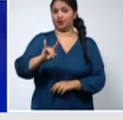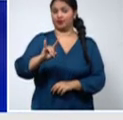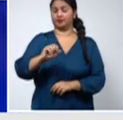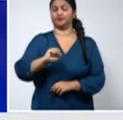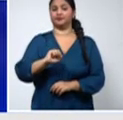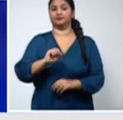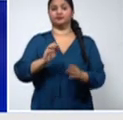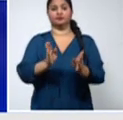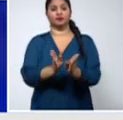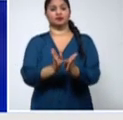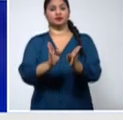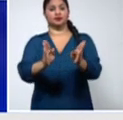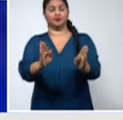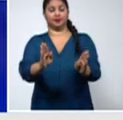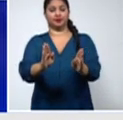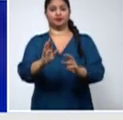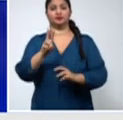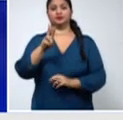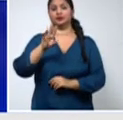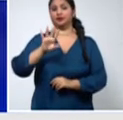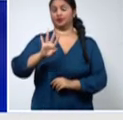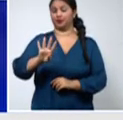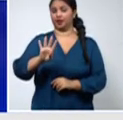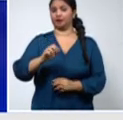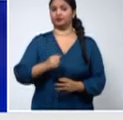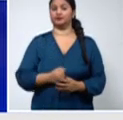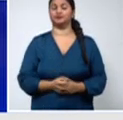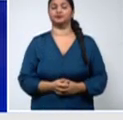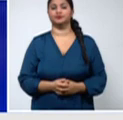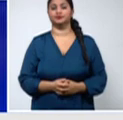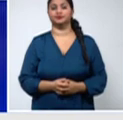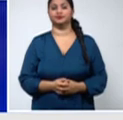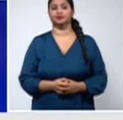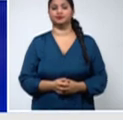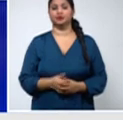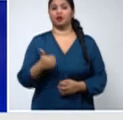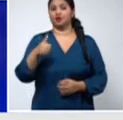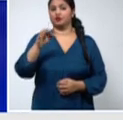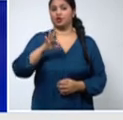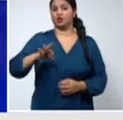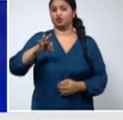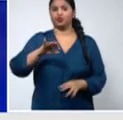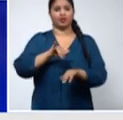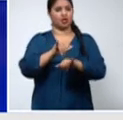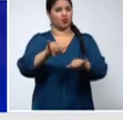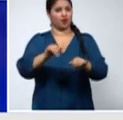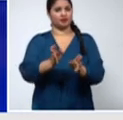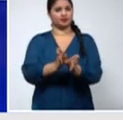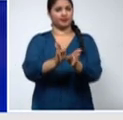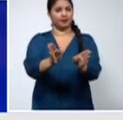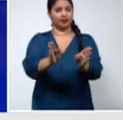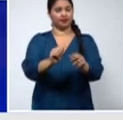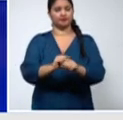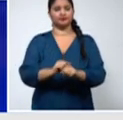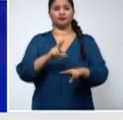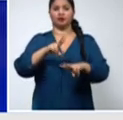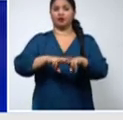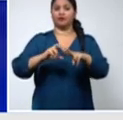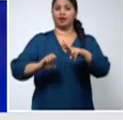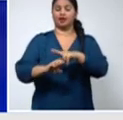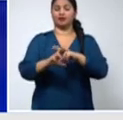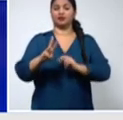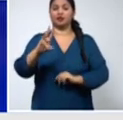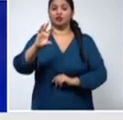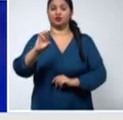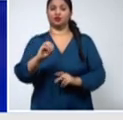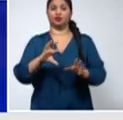del Padrón con 34, al igual que 10 de octubre, Habana del Este con 30, Guanabacoa y